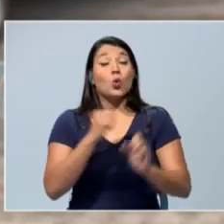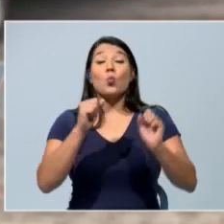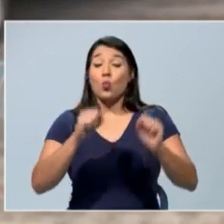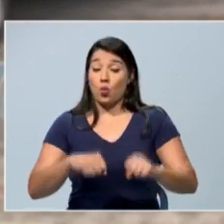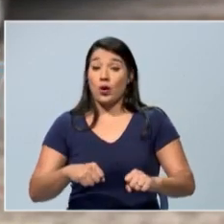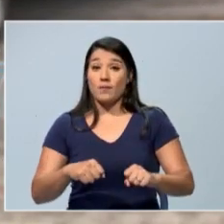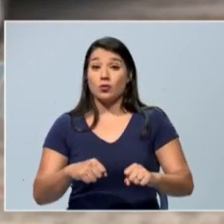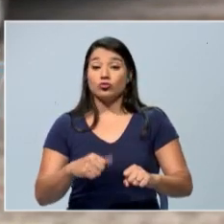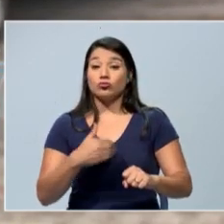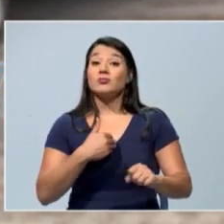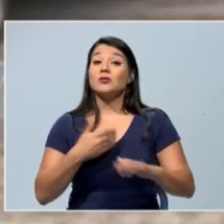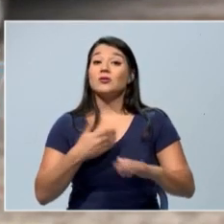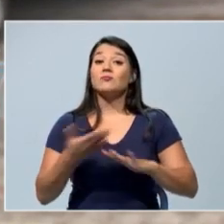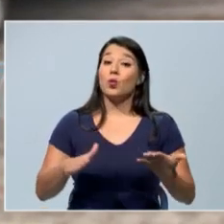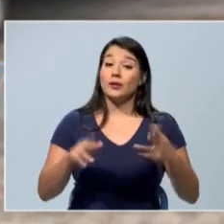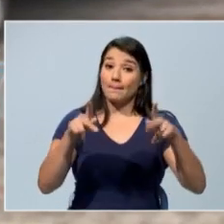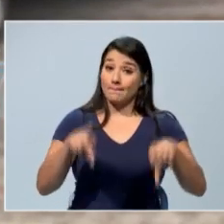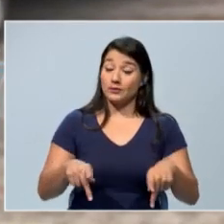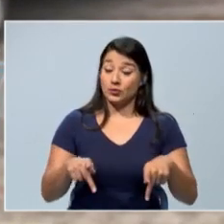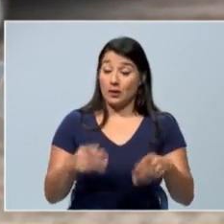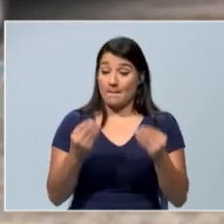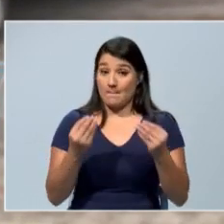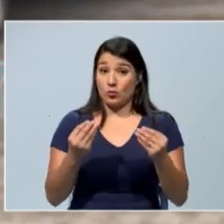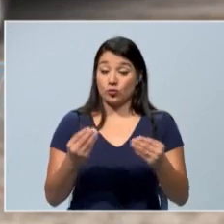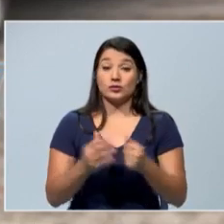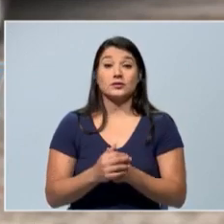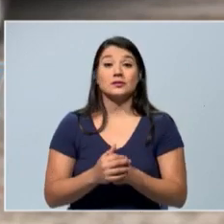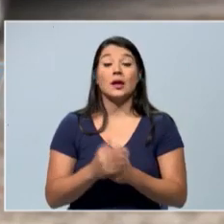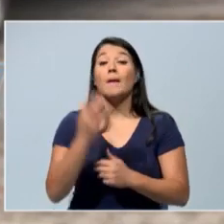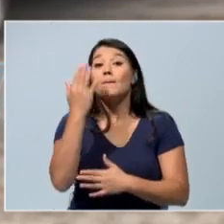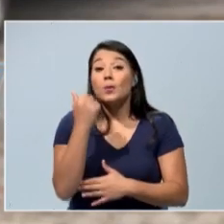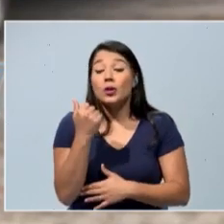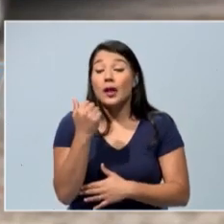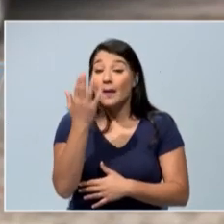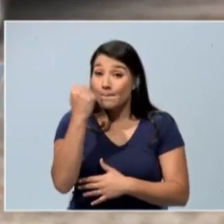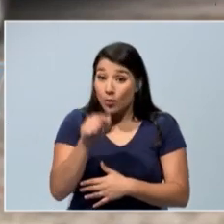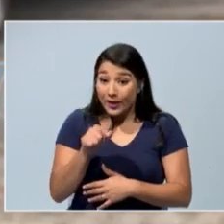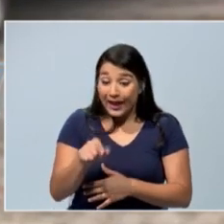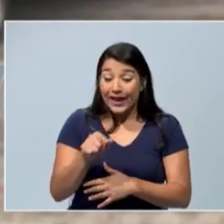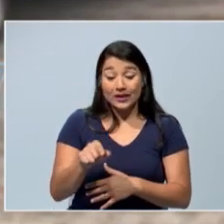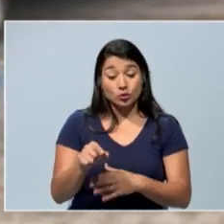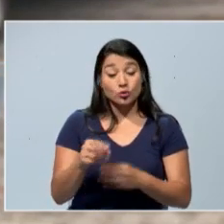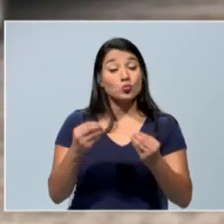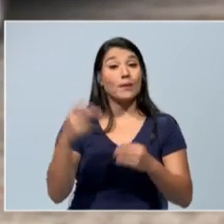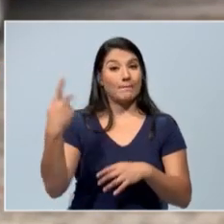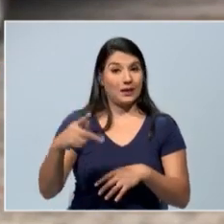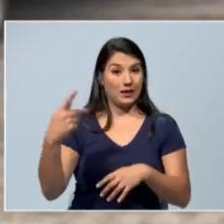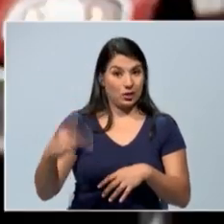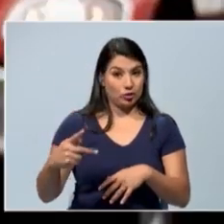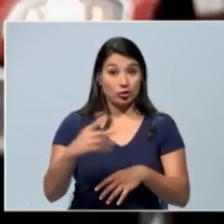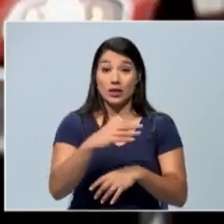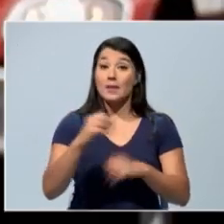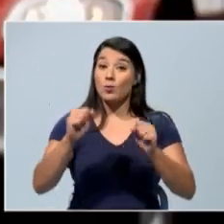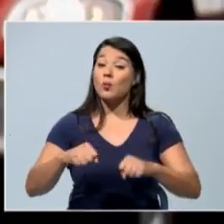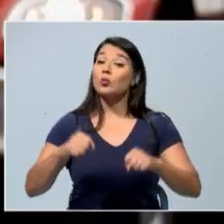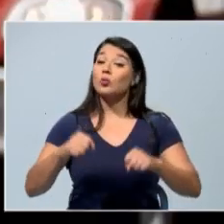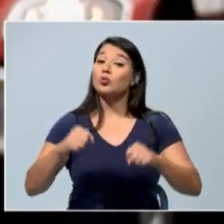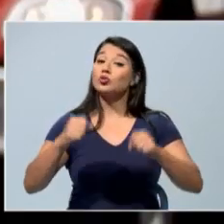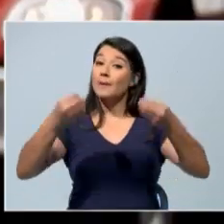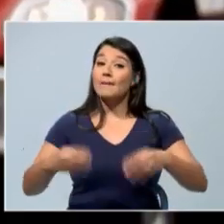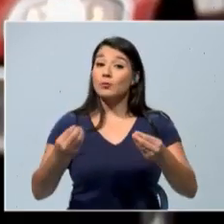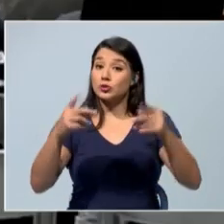vidas muchísimas. Porque esa inflamación va a ser muy violenta y vamos a perder mucha gente.